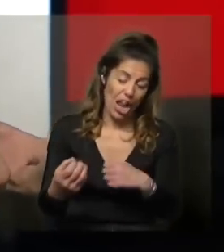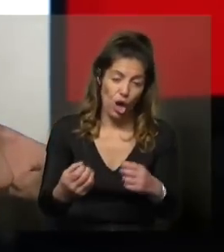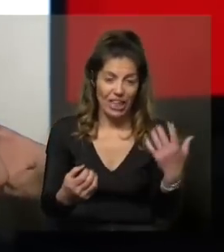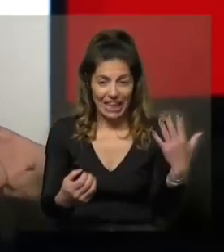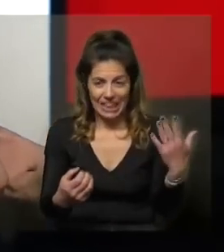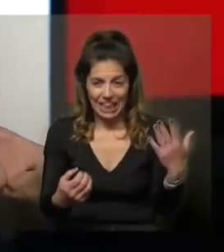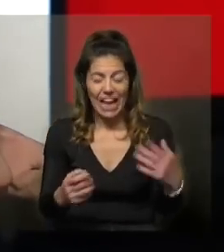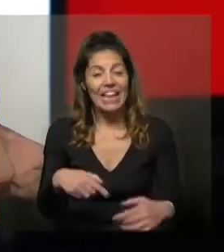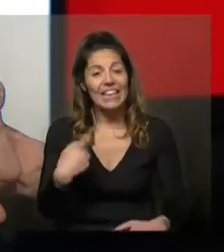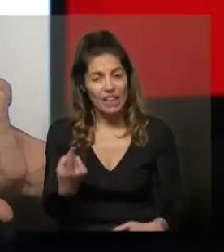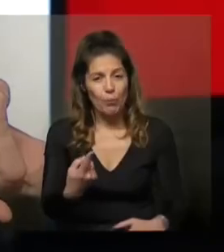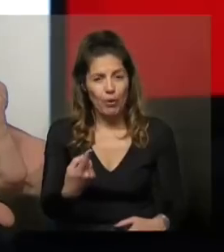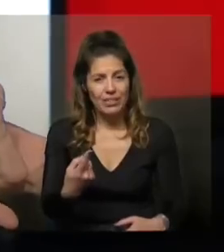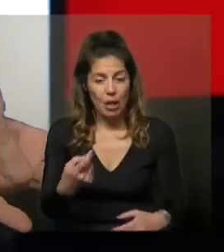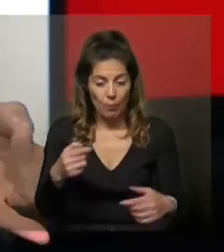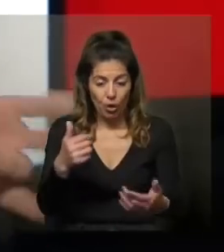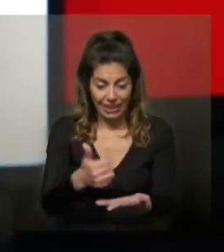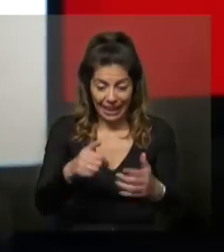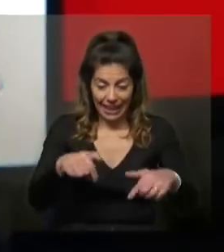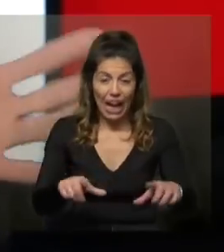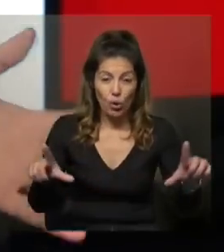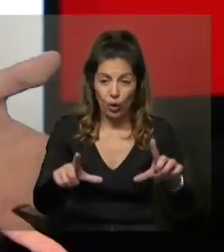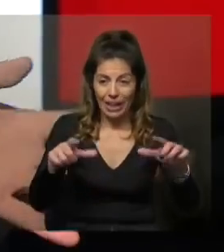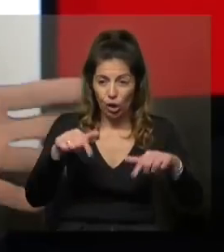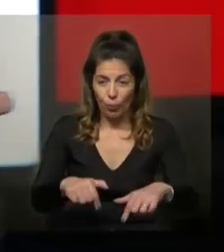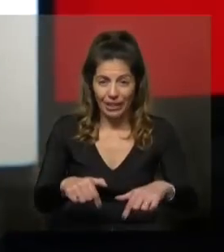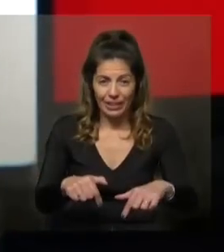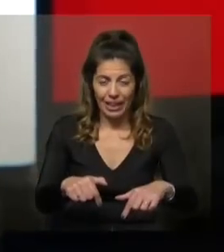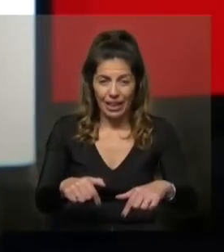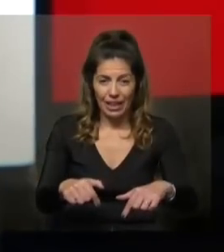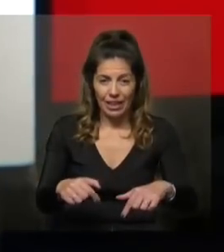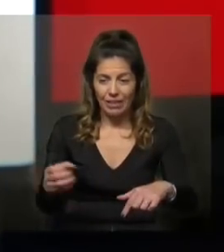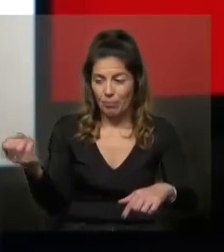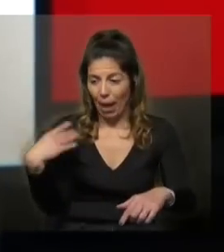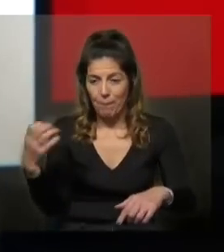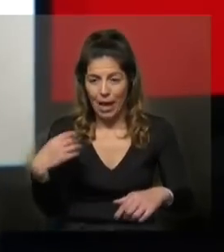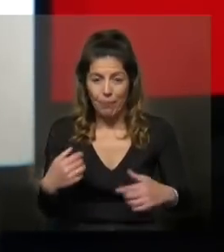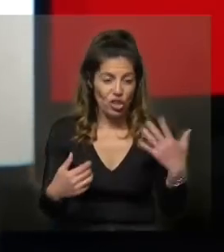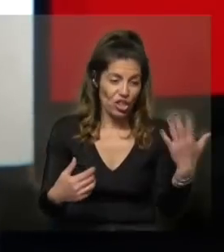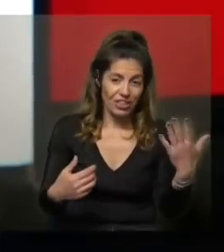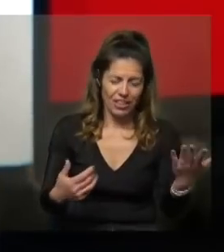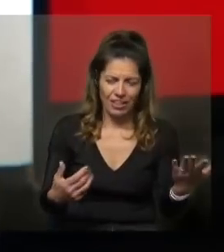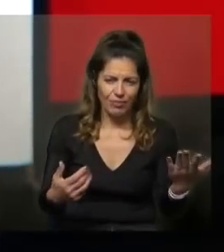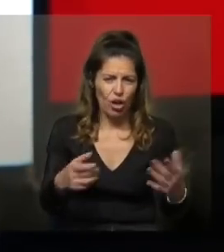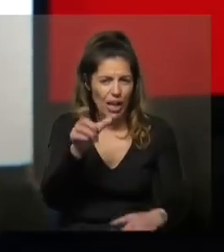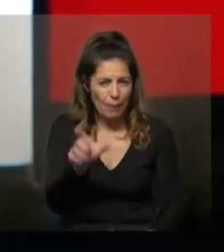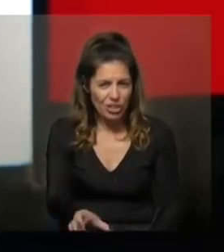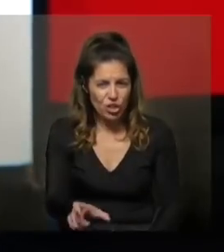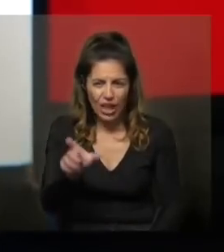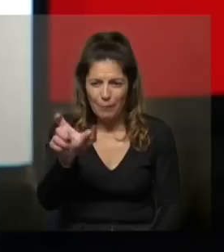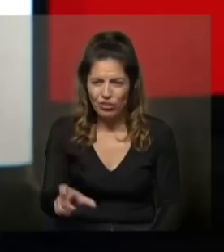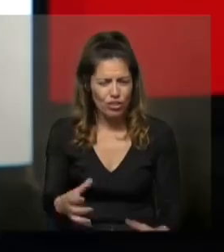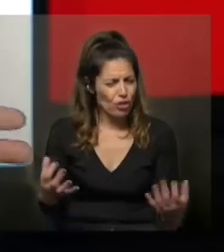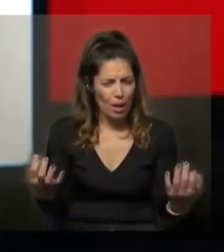haber por ejemplo estar en un canal como este también porque entonces la gente es muy especial Ahora